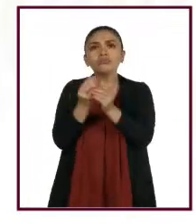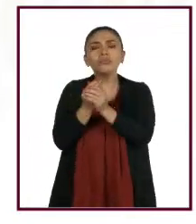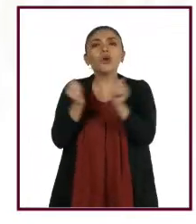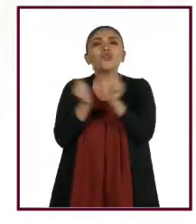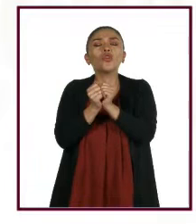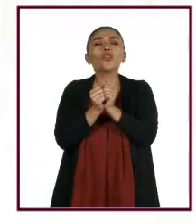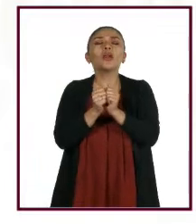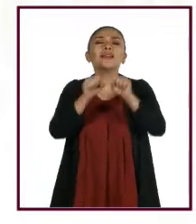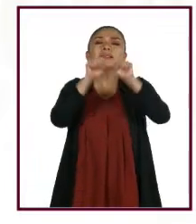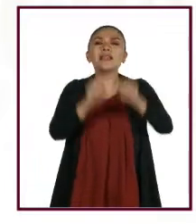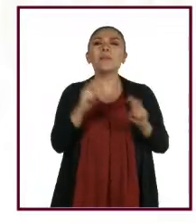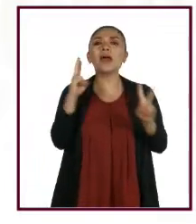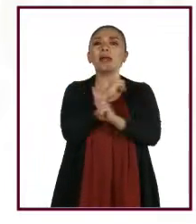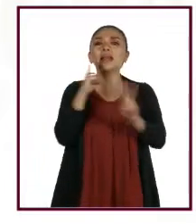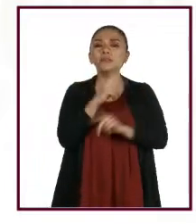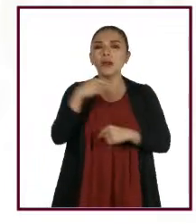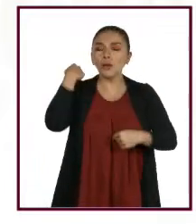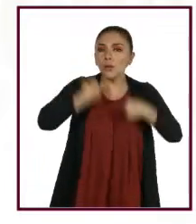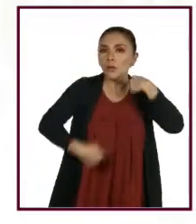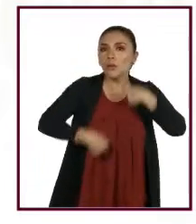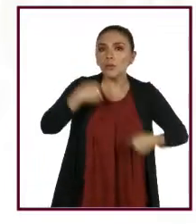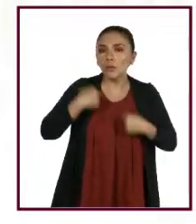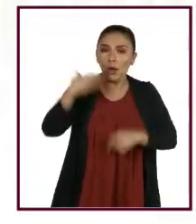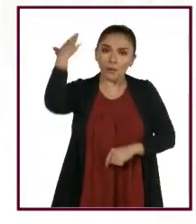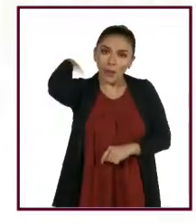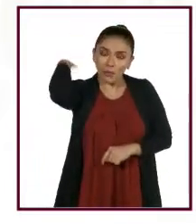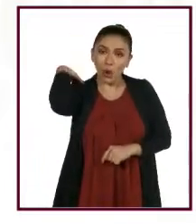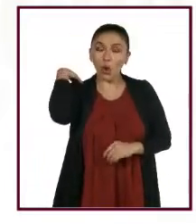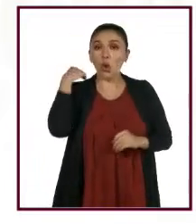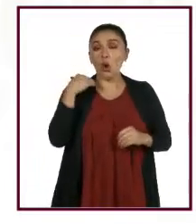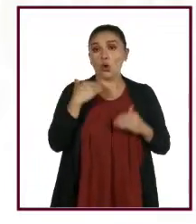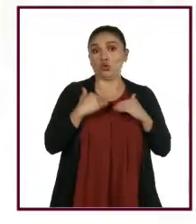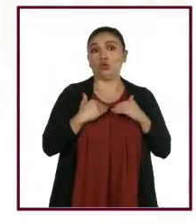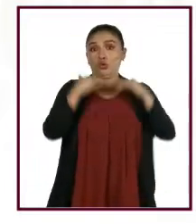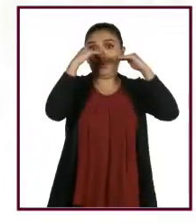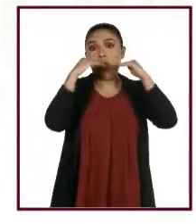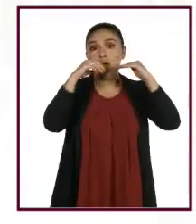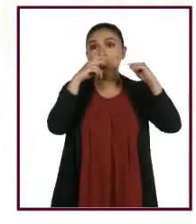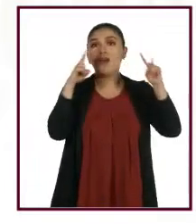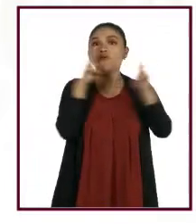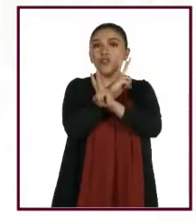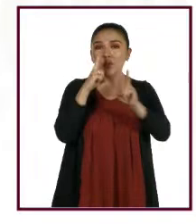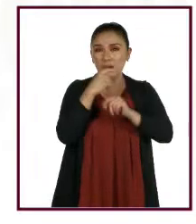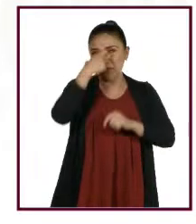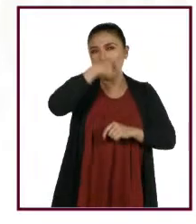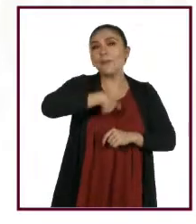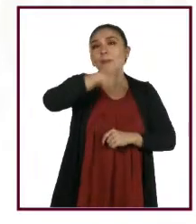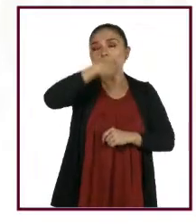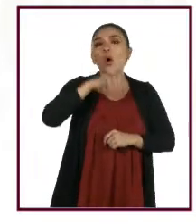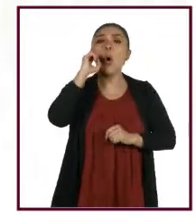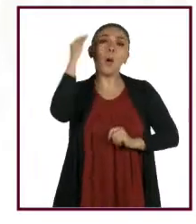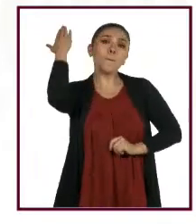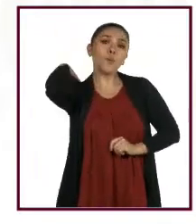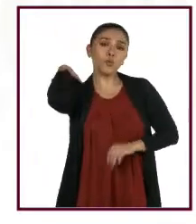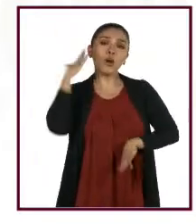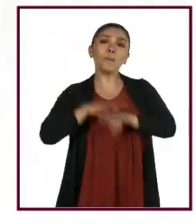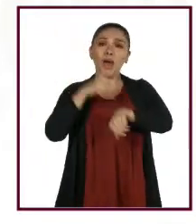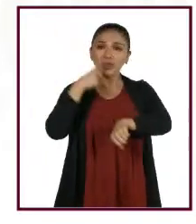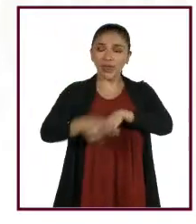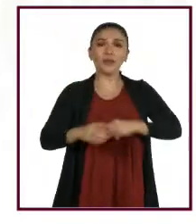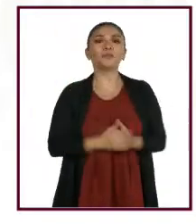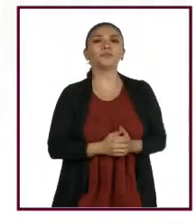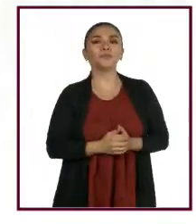sistema respiratorio, ya sea desde las vías respiratorias superiores hasta los pulmones. Otro tipo de